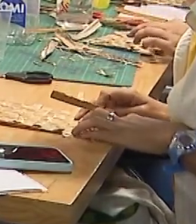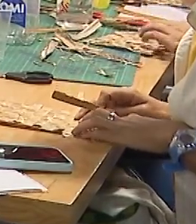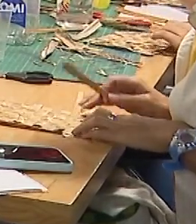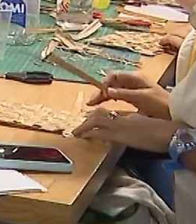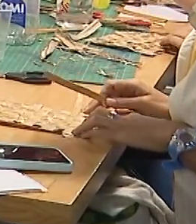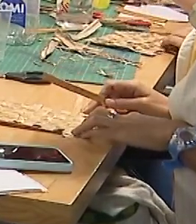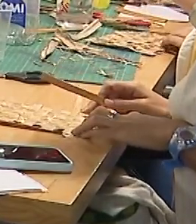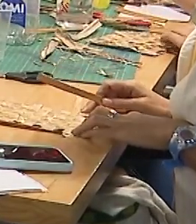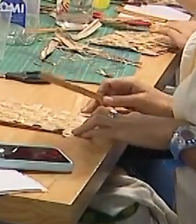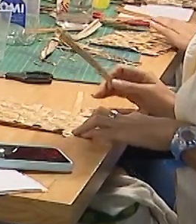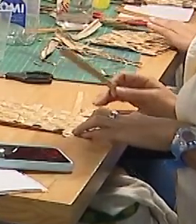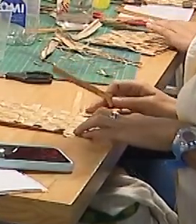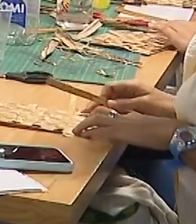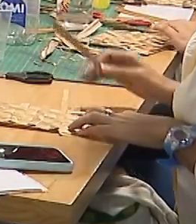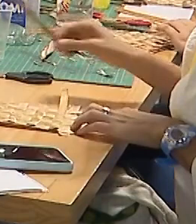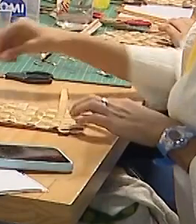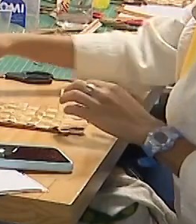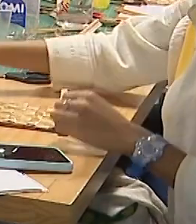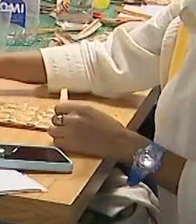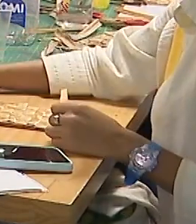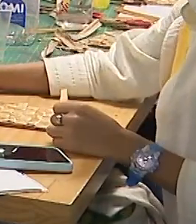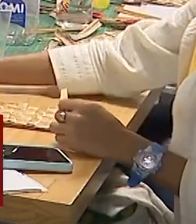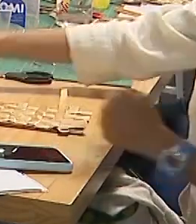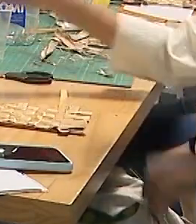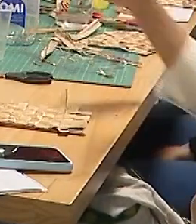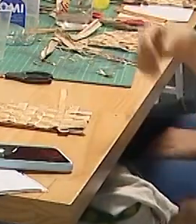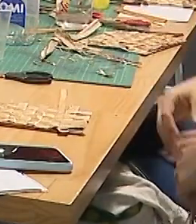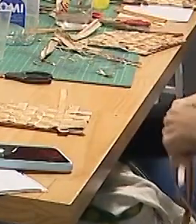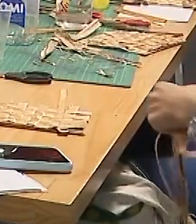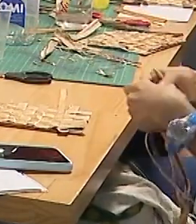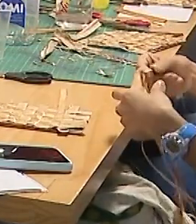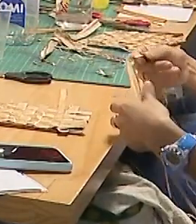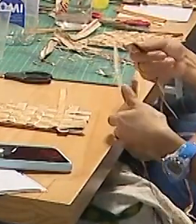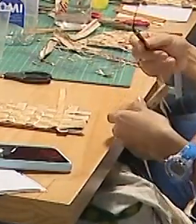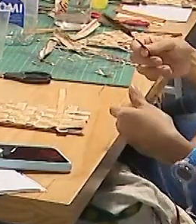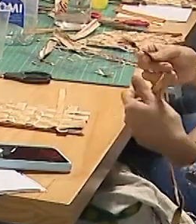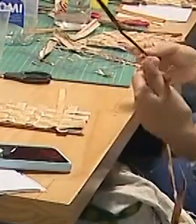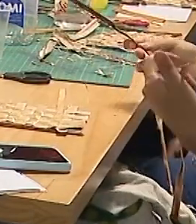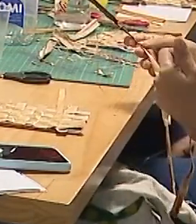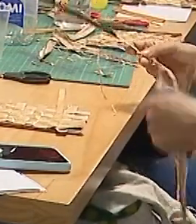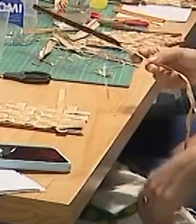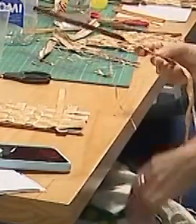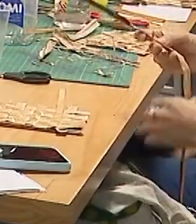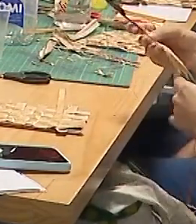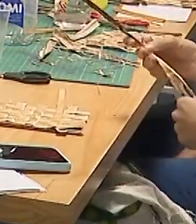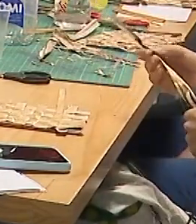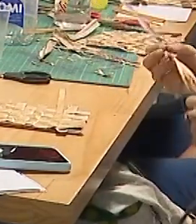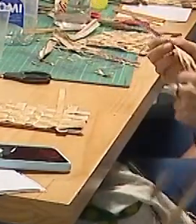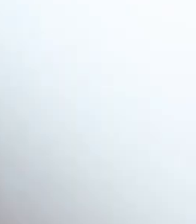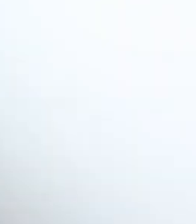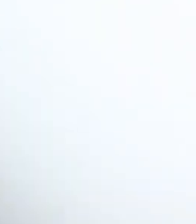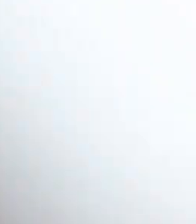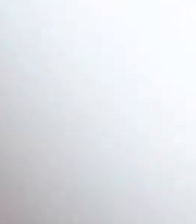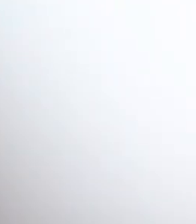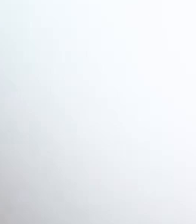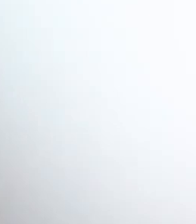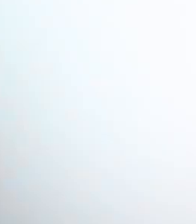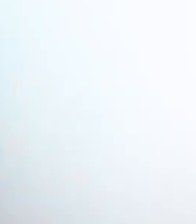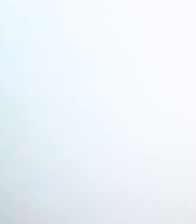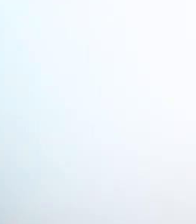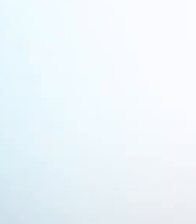era utilizado para muchas funciones, como era en la culinaria, en la cocina, cuando una persona